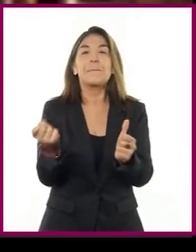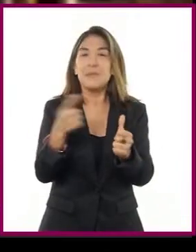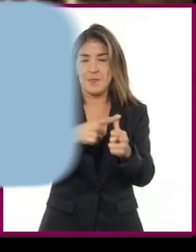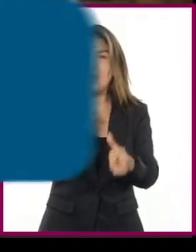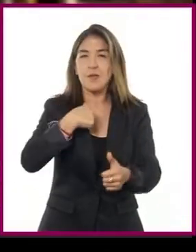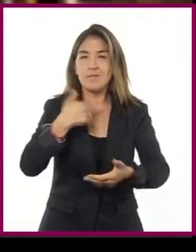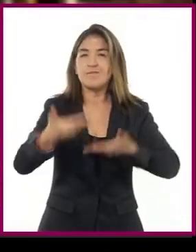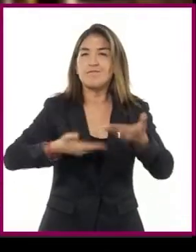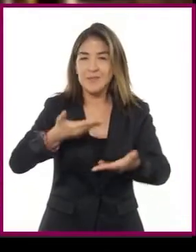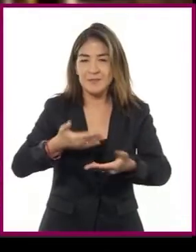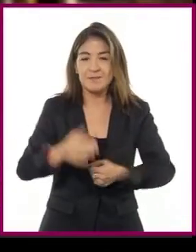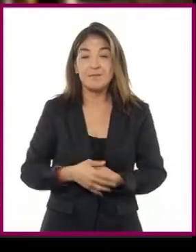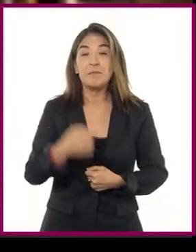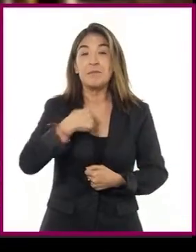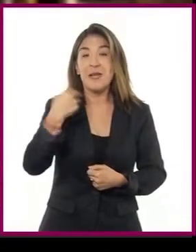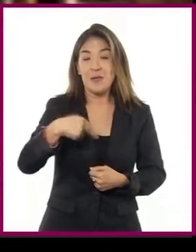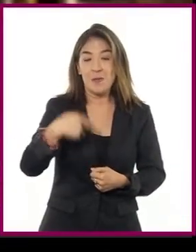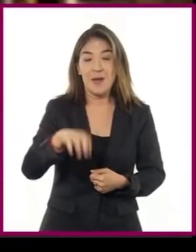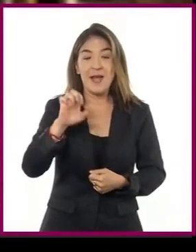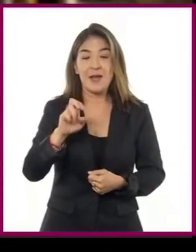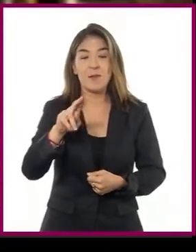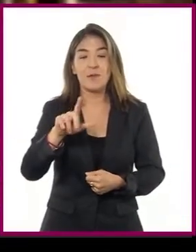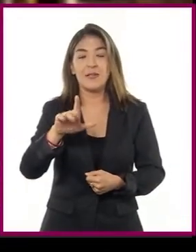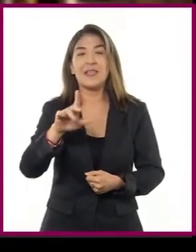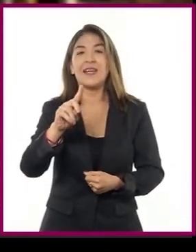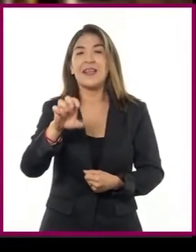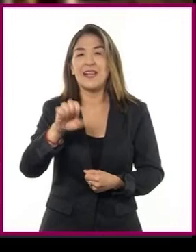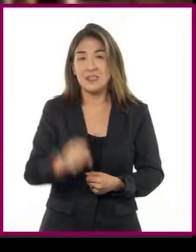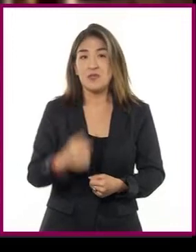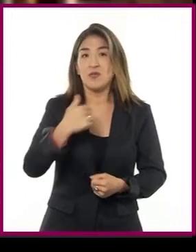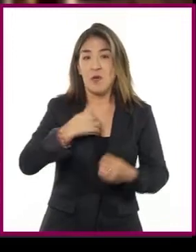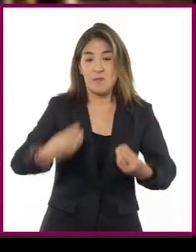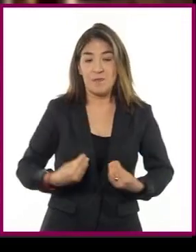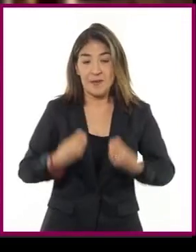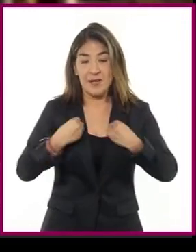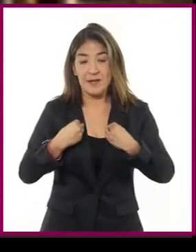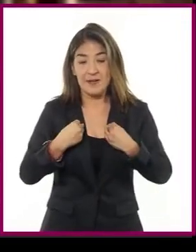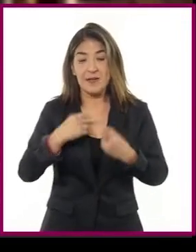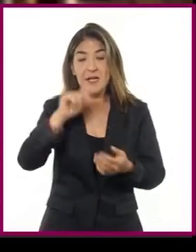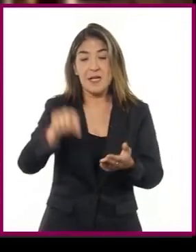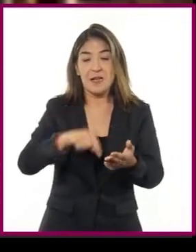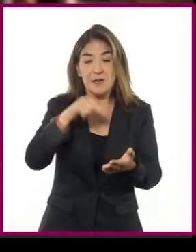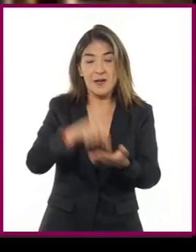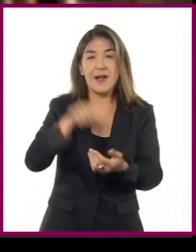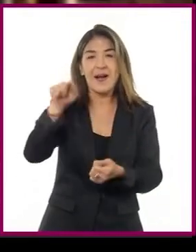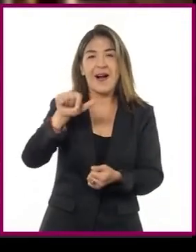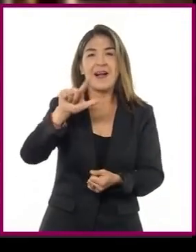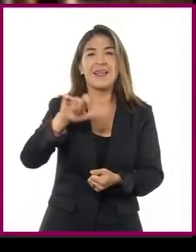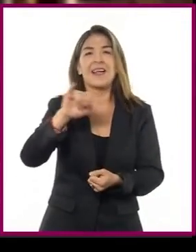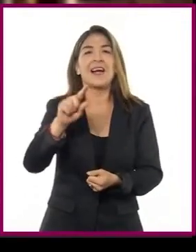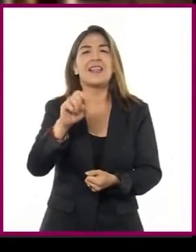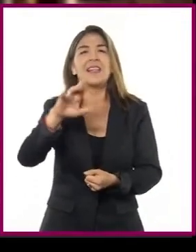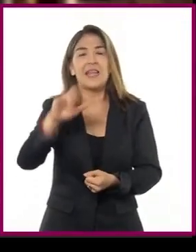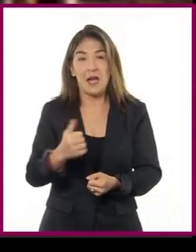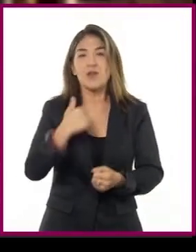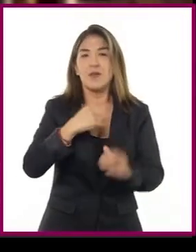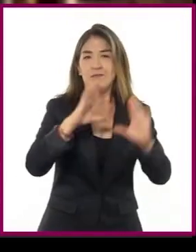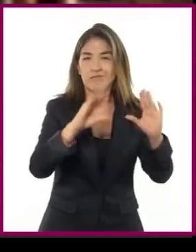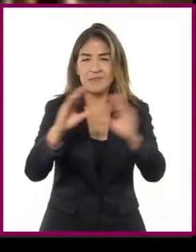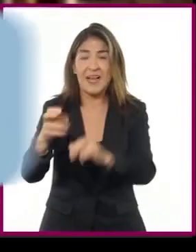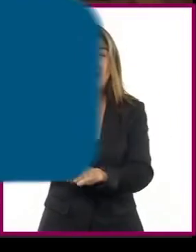Soy Euclides. Viví y enseñé en Alejandría alrededor del